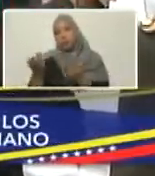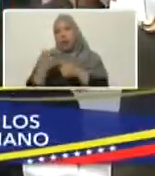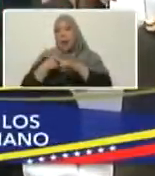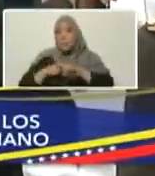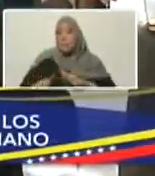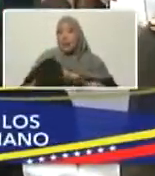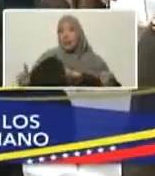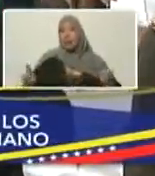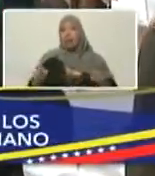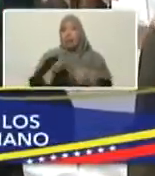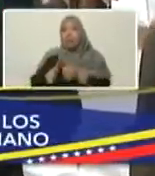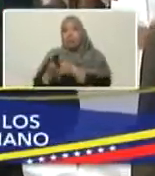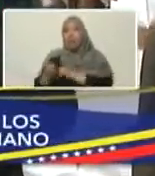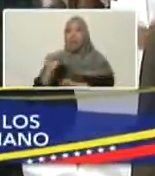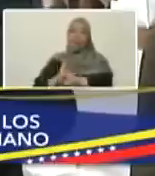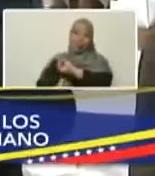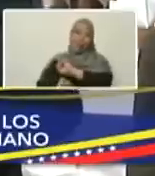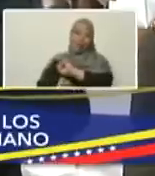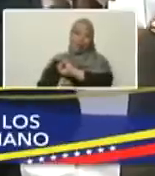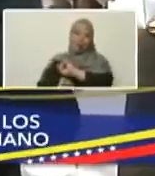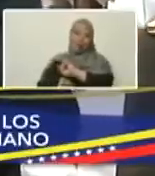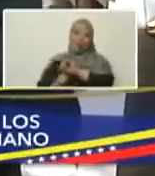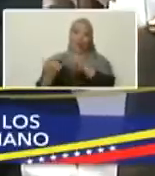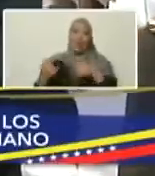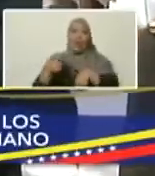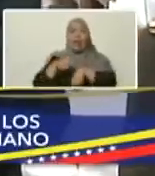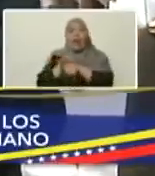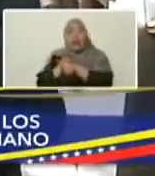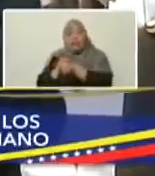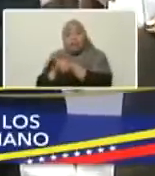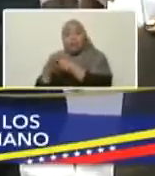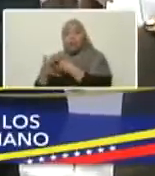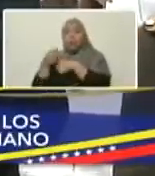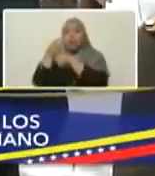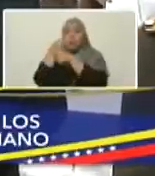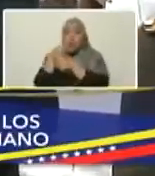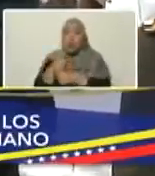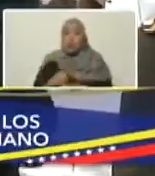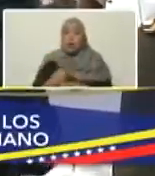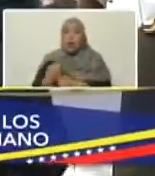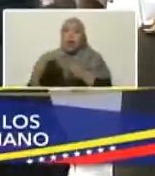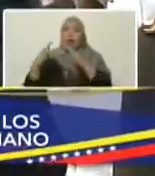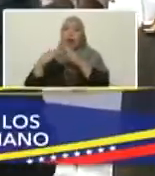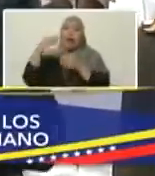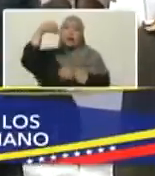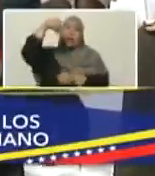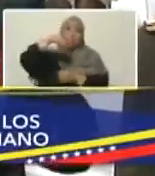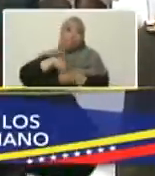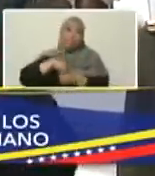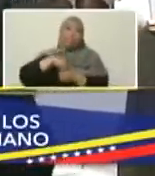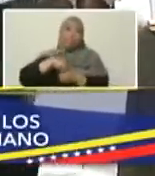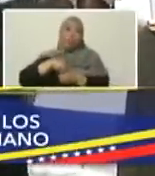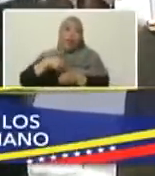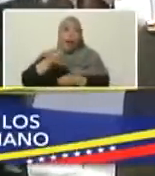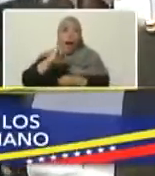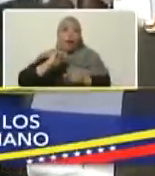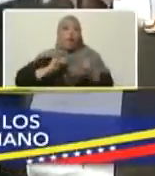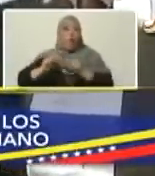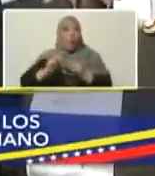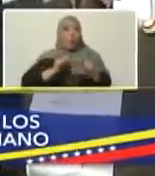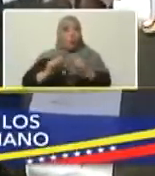Limitaciones de una época de pandemia que aún persiste, aunque la tengamos controlada.